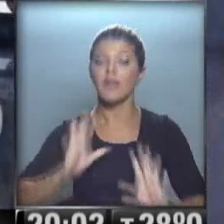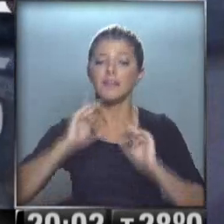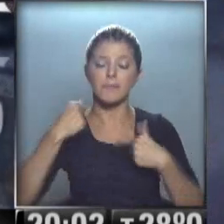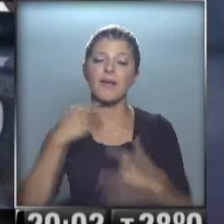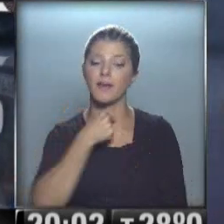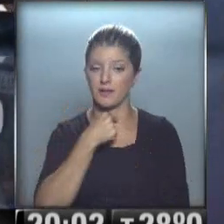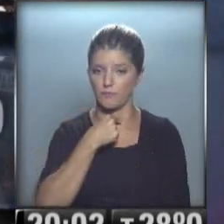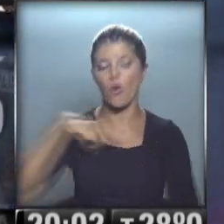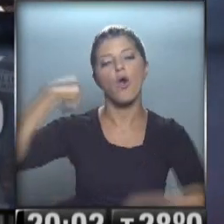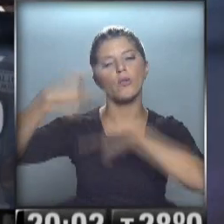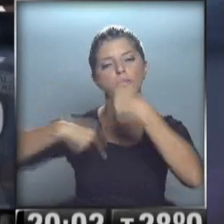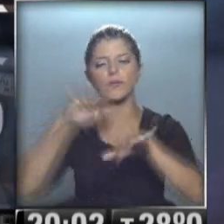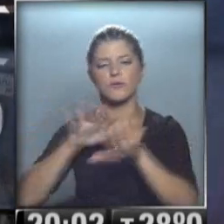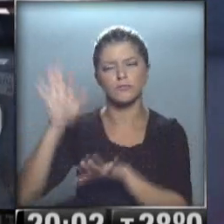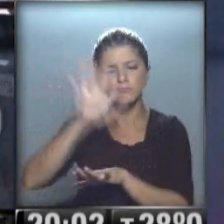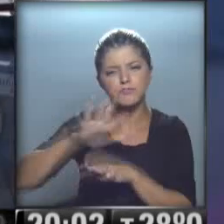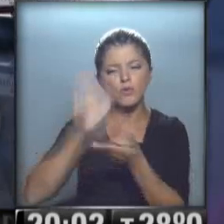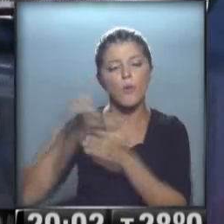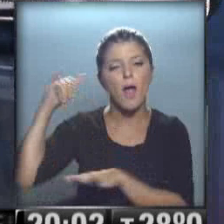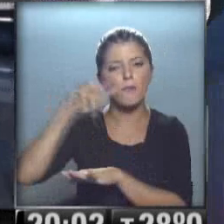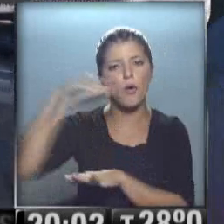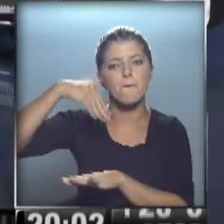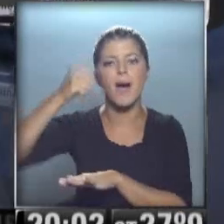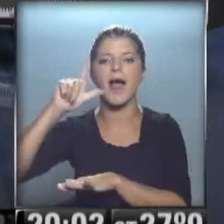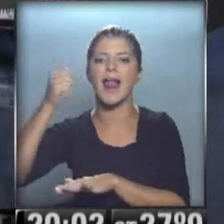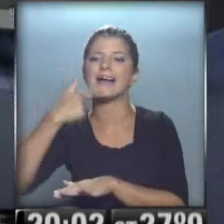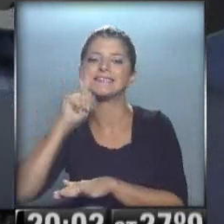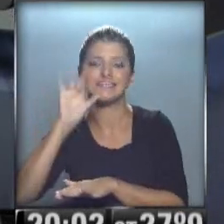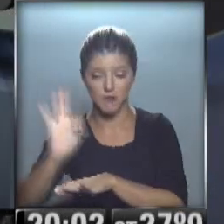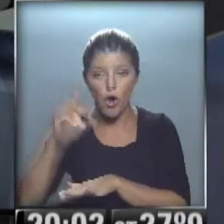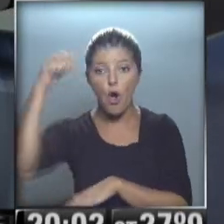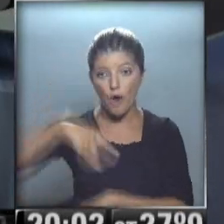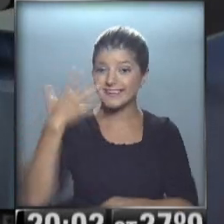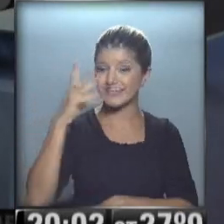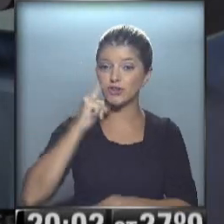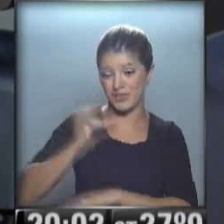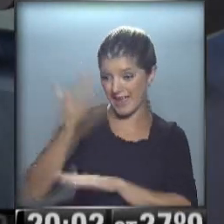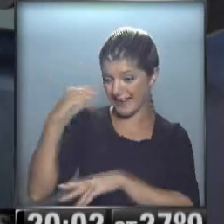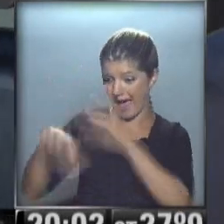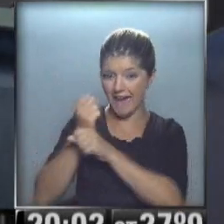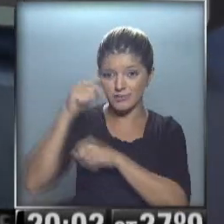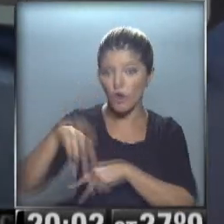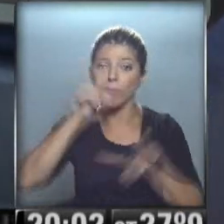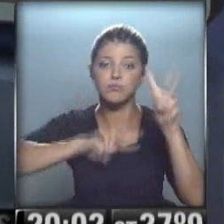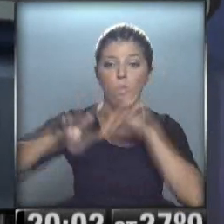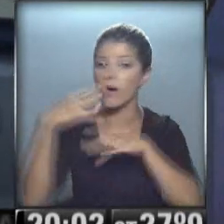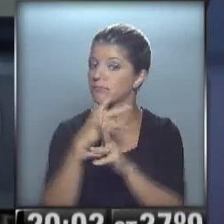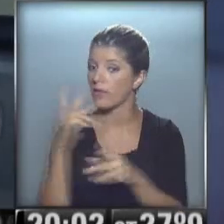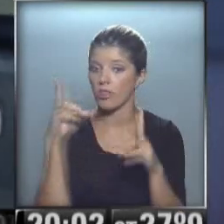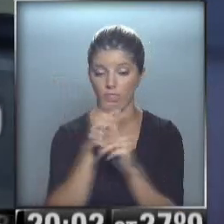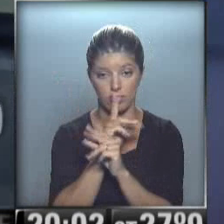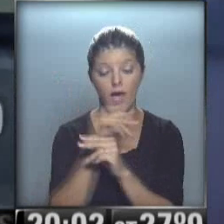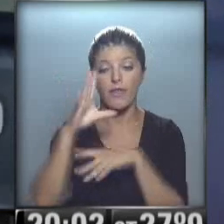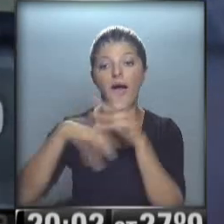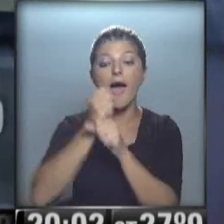que sigue el misterio sobre el avión malasio. Los equipos de rescate concluyeron el quinto día de búsqueda de la aeronave sin resultados. En tanto,